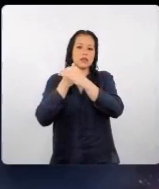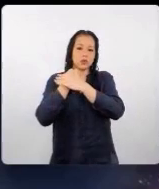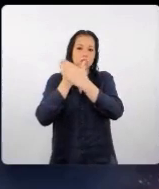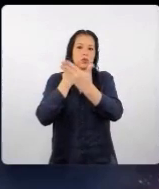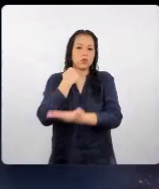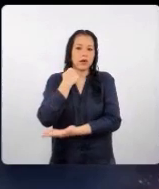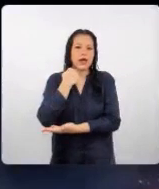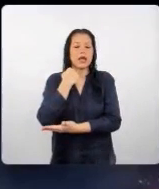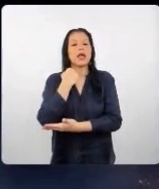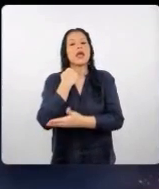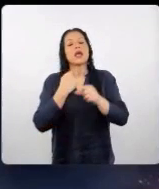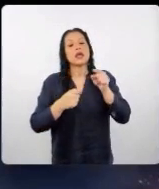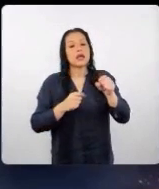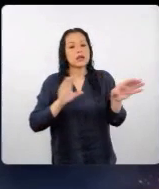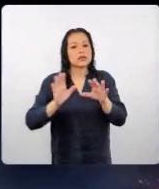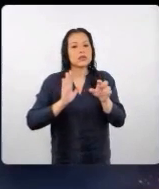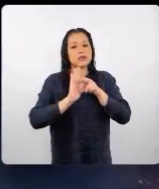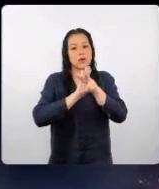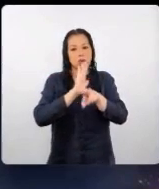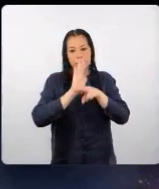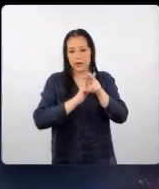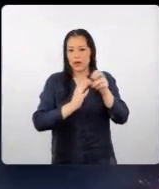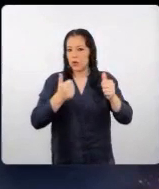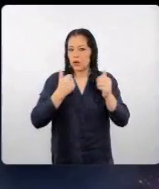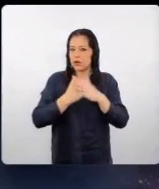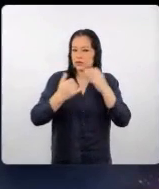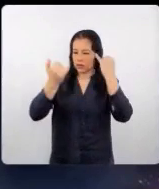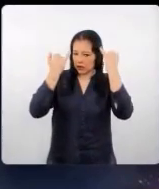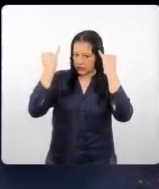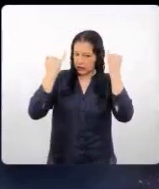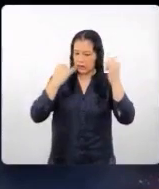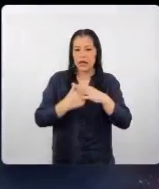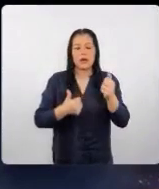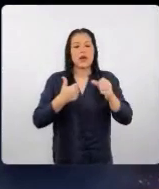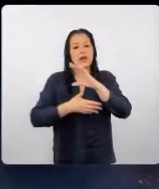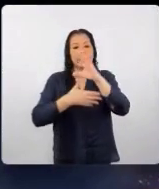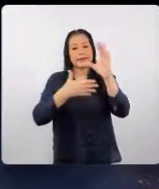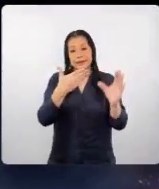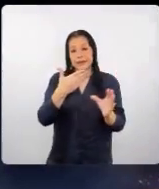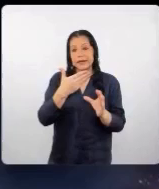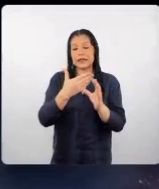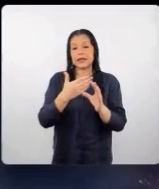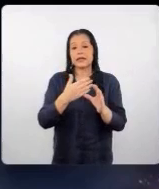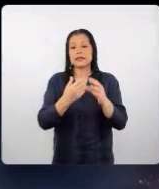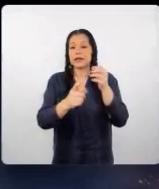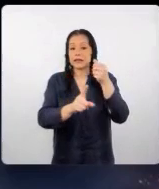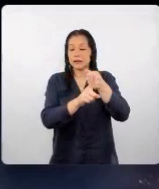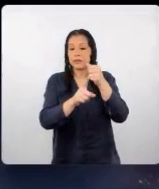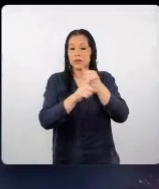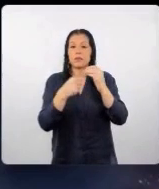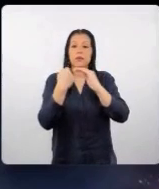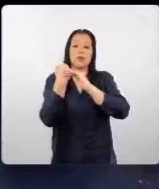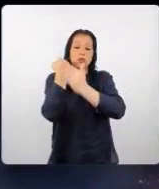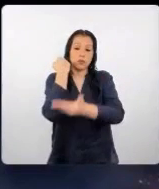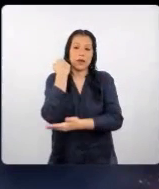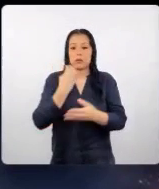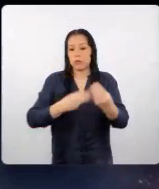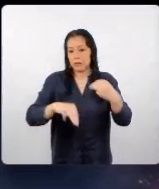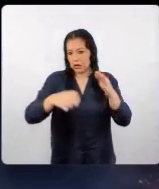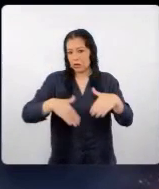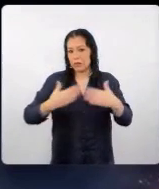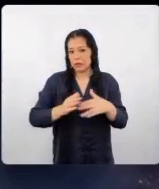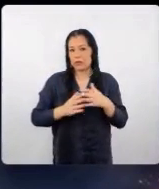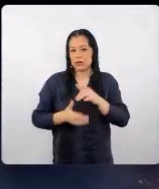que nos hizo un video sobre las expectativas y las características de Dubái como mercado de visor. Por